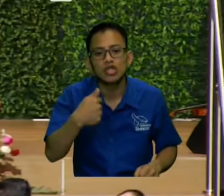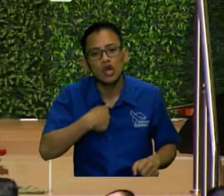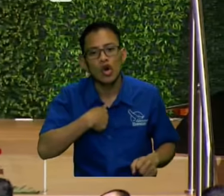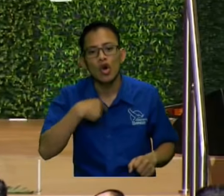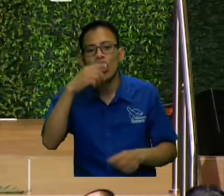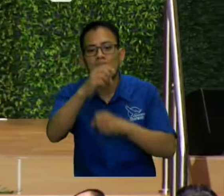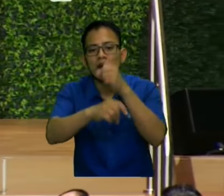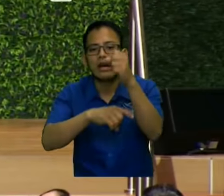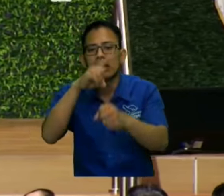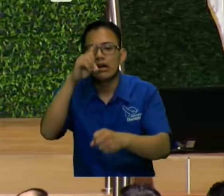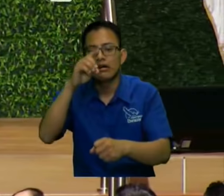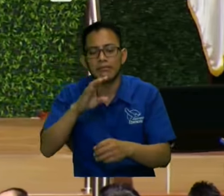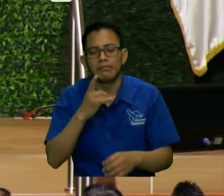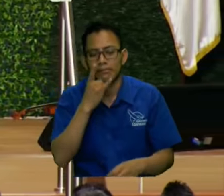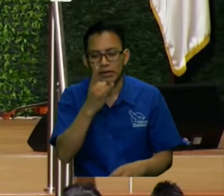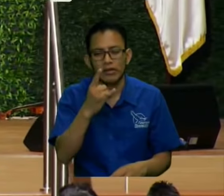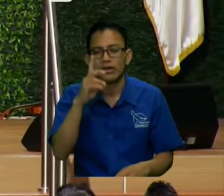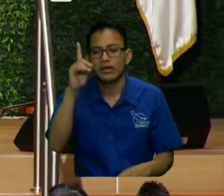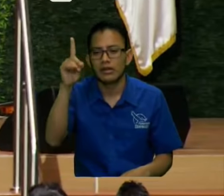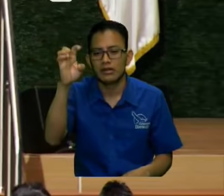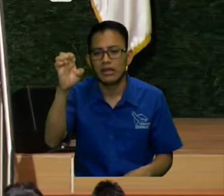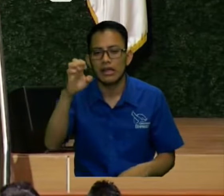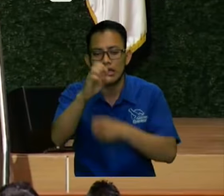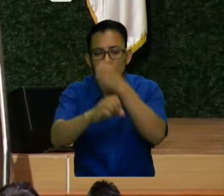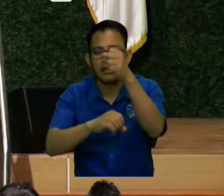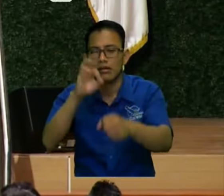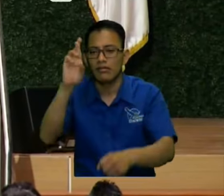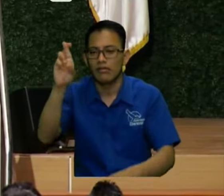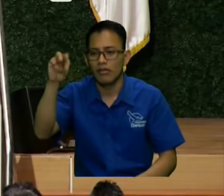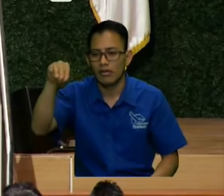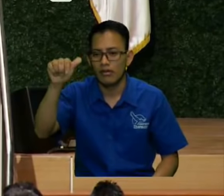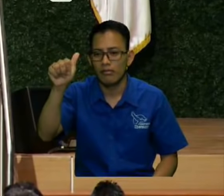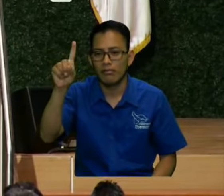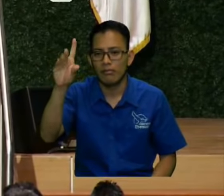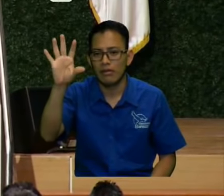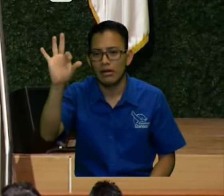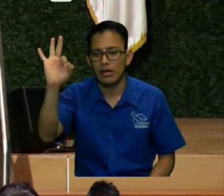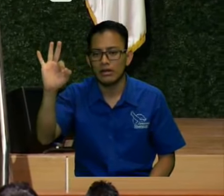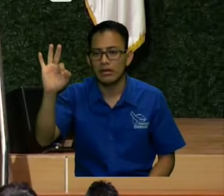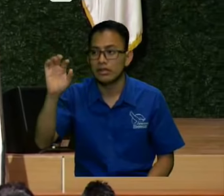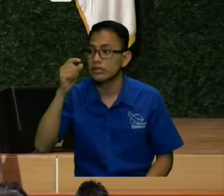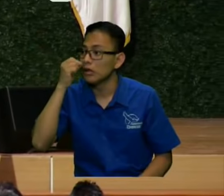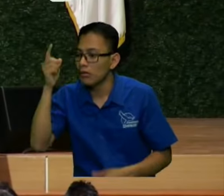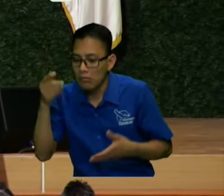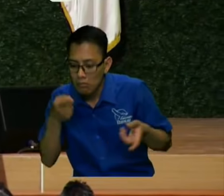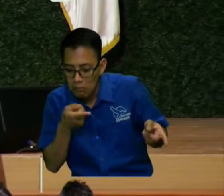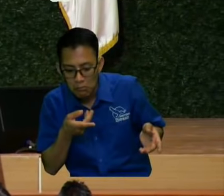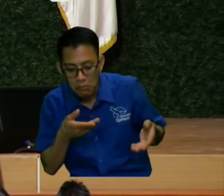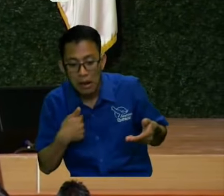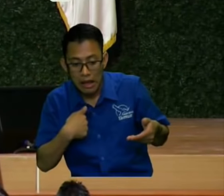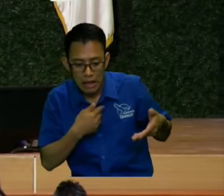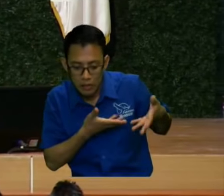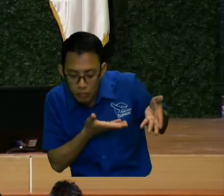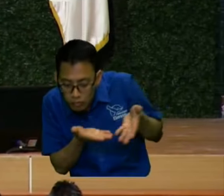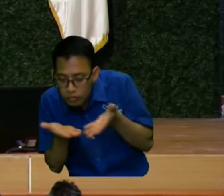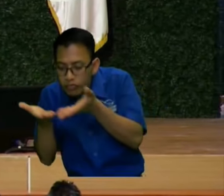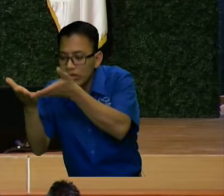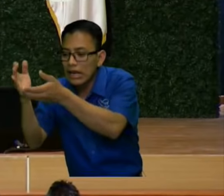Entonces viene el Señor y me lleva a un ministerio, me lleva a una iglesia, en donde lo primero que yo hago